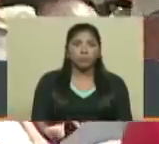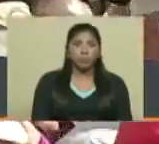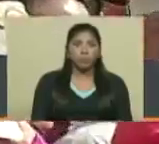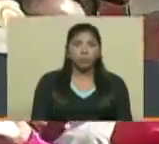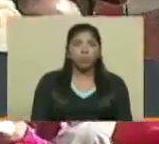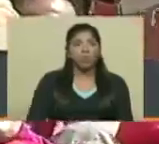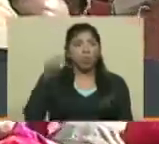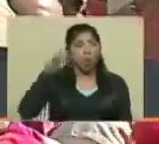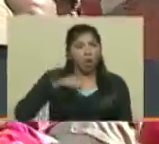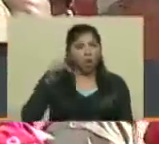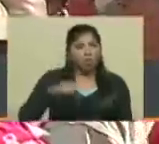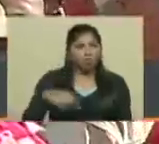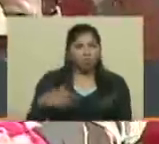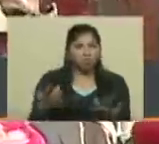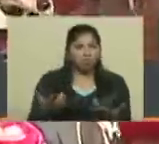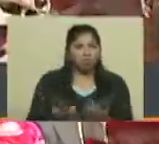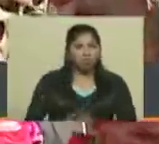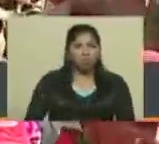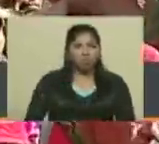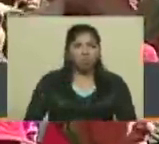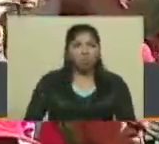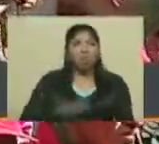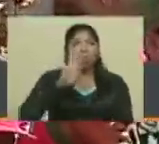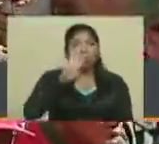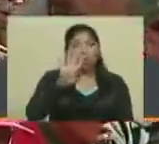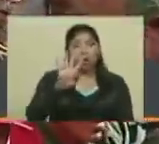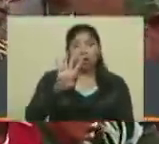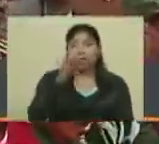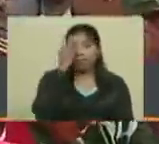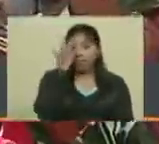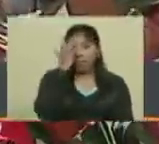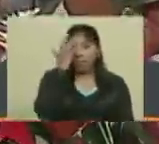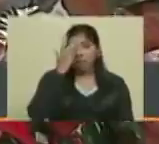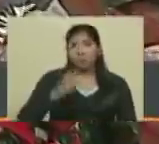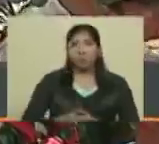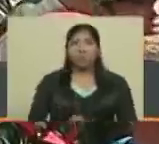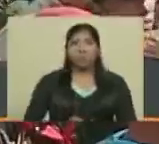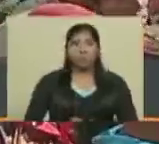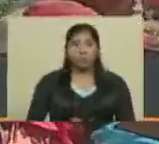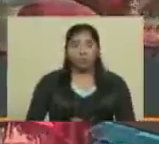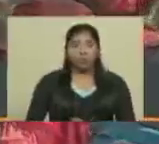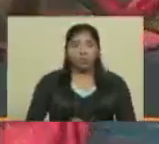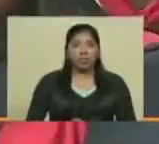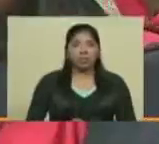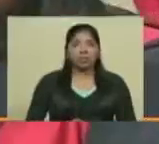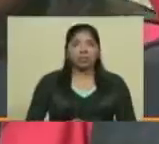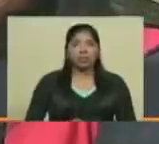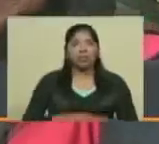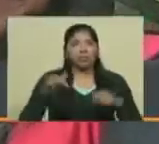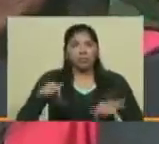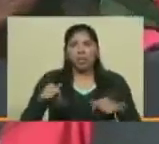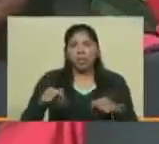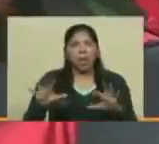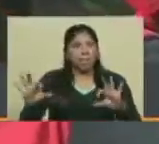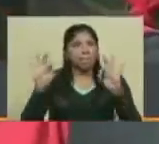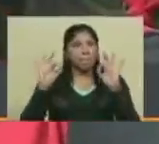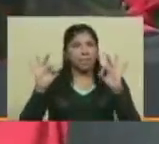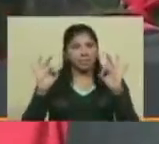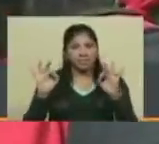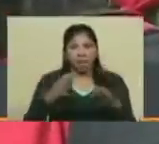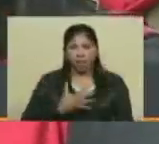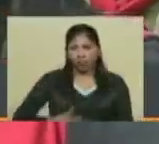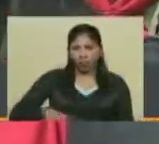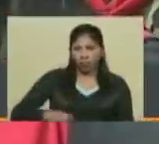Y hoy, 4 de febrero, propicia esta ocasión, compañero presidente.